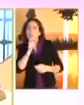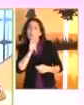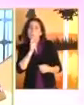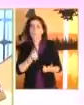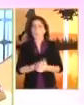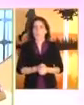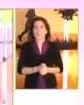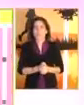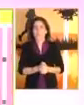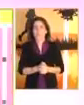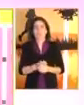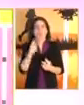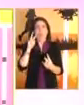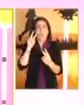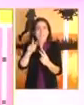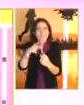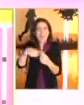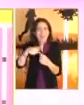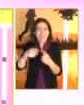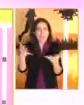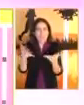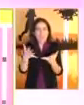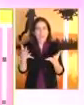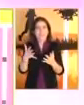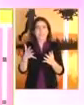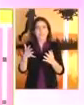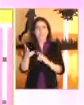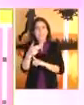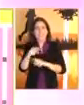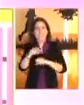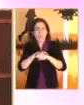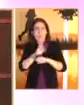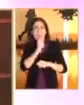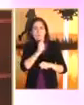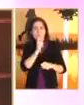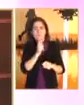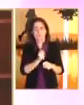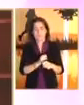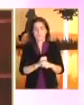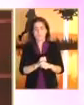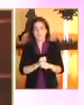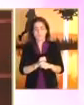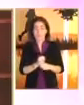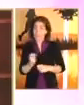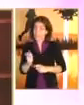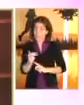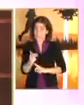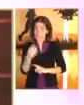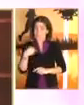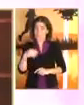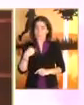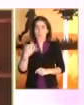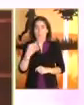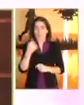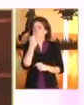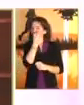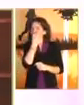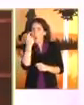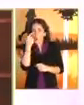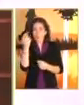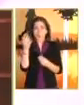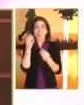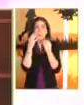¿En qué tenemos que fijarnos y cómo tiene que ser ese pescado? Pues tiene que tener las características de los ojos, la